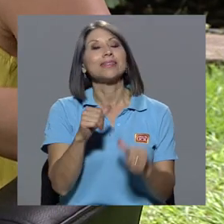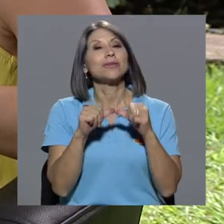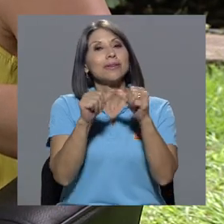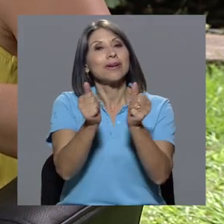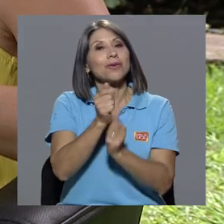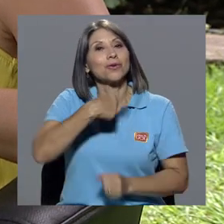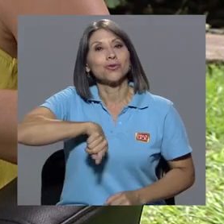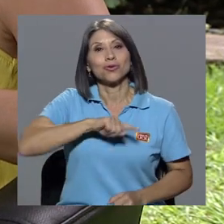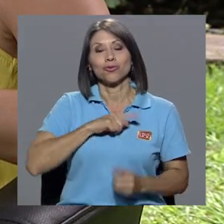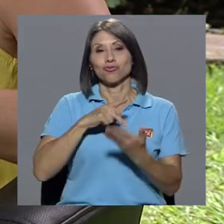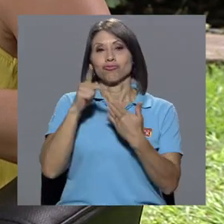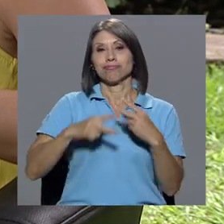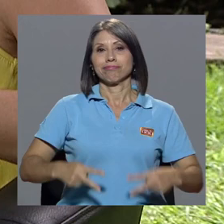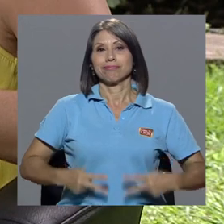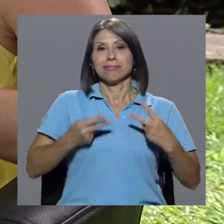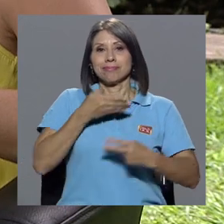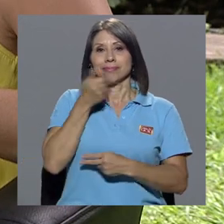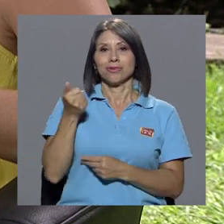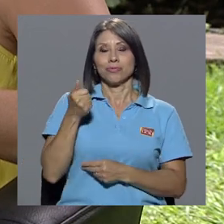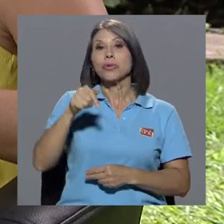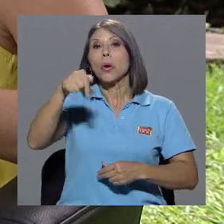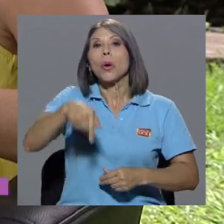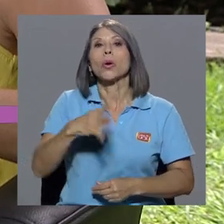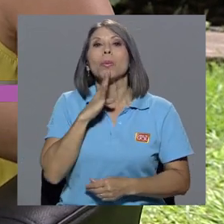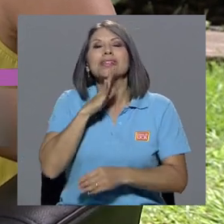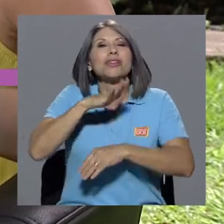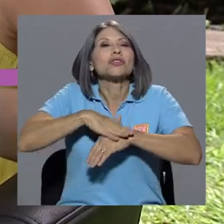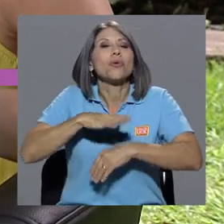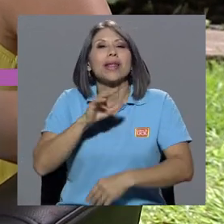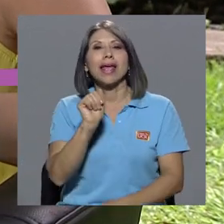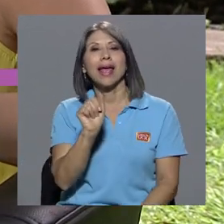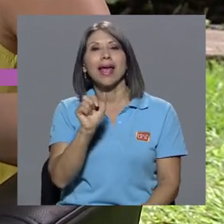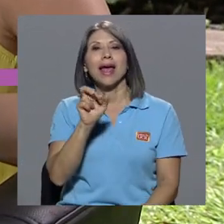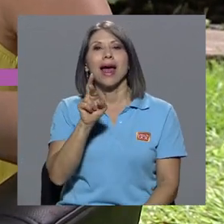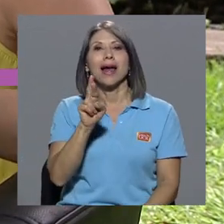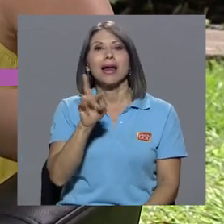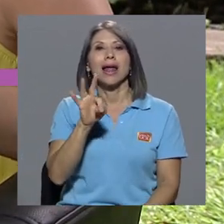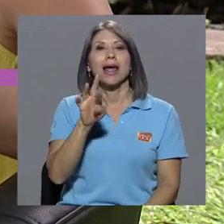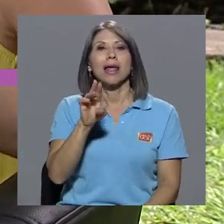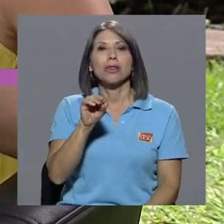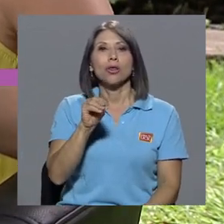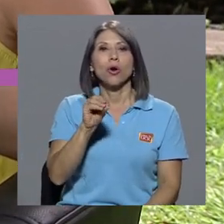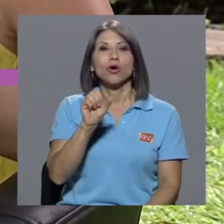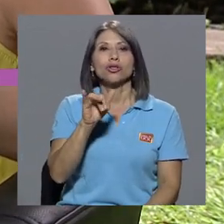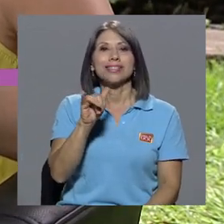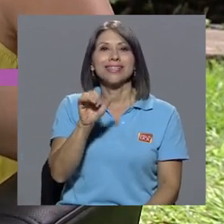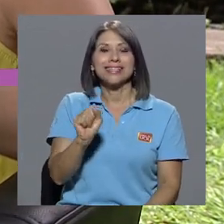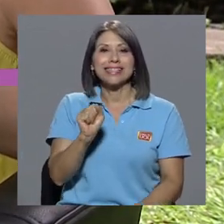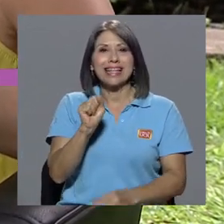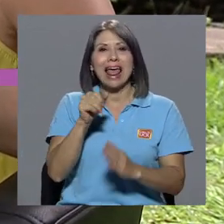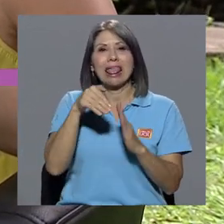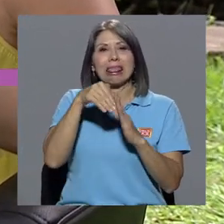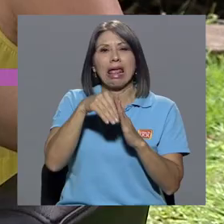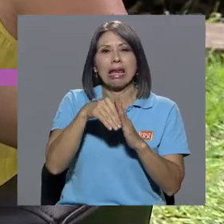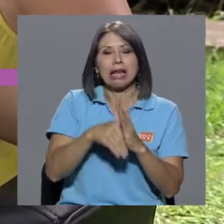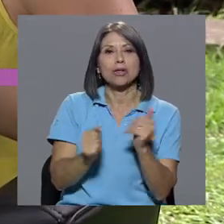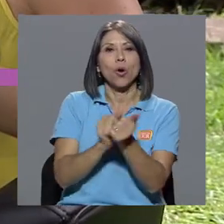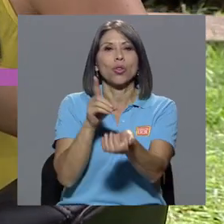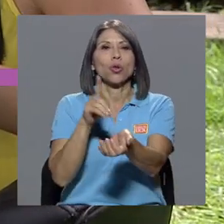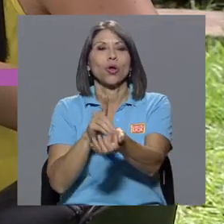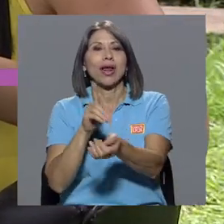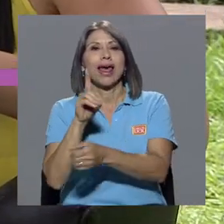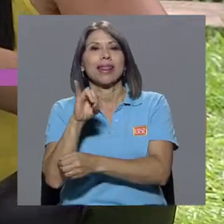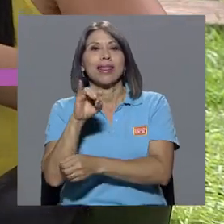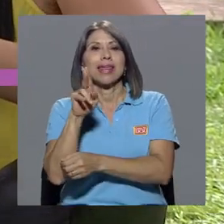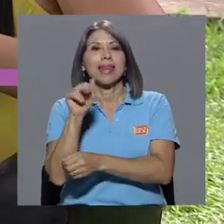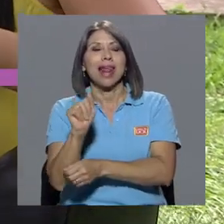Gracias por continuar con nosotros en Vivir Mejor. El día de hoy conversando acerca de la artrosis degenerativa con la doctora Dina Arrieta,